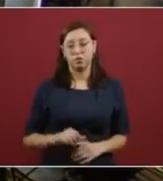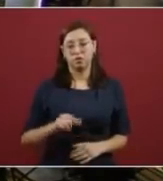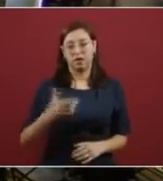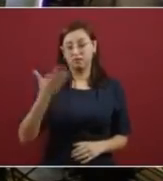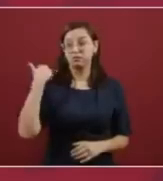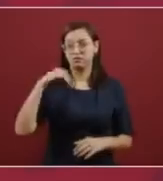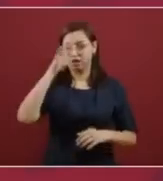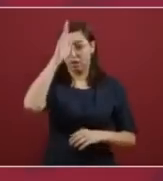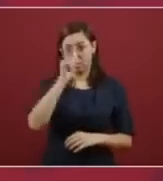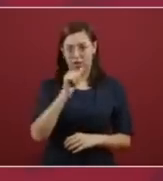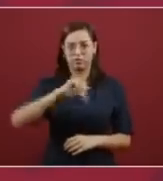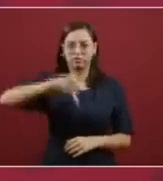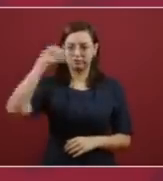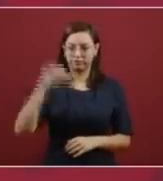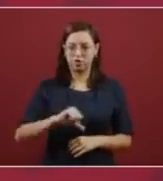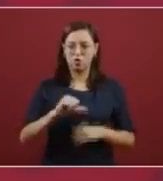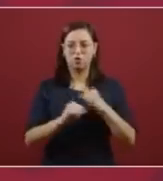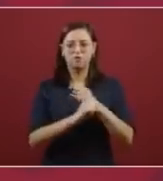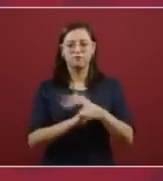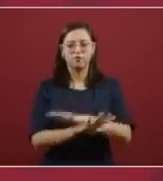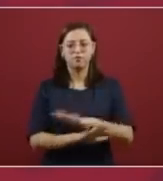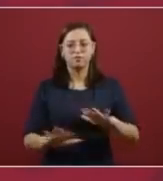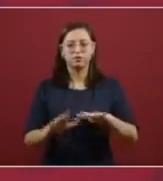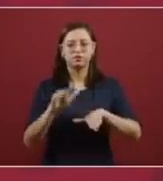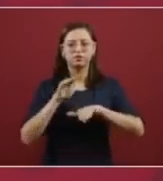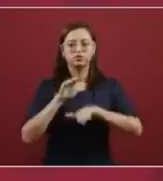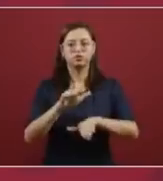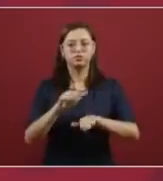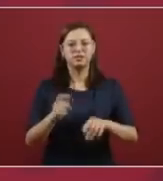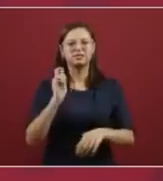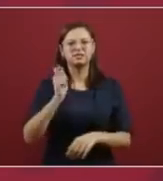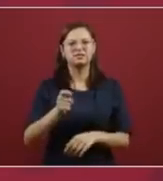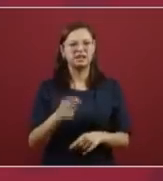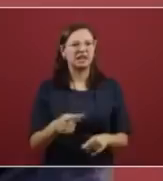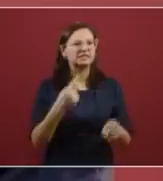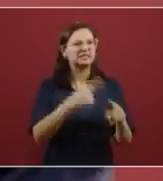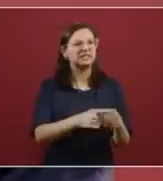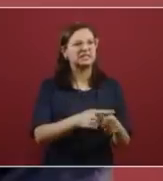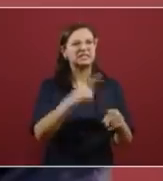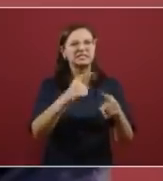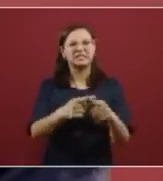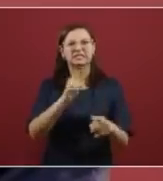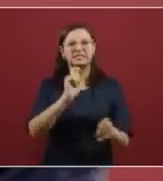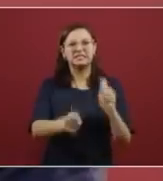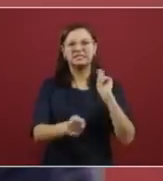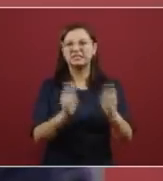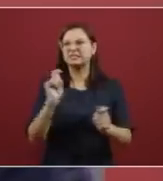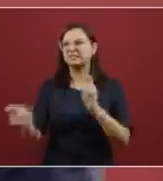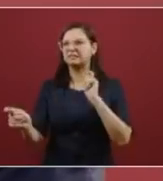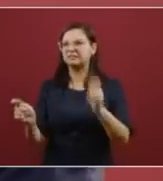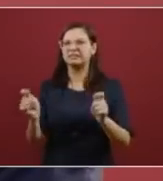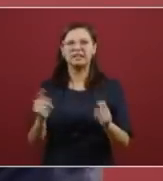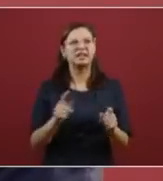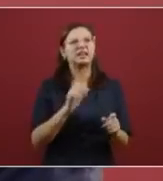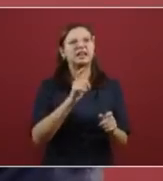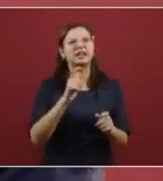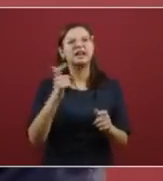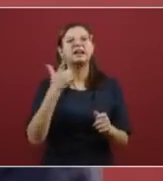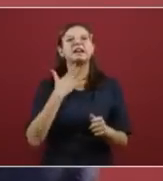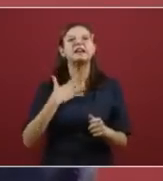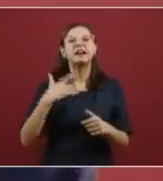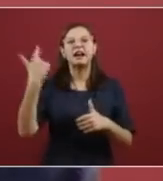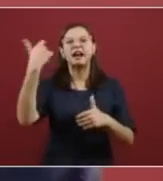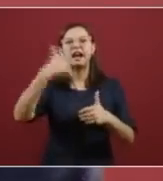quién en los precios de los combustibles. El quién es quién en los precios de las gasolinas.